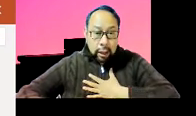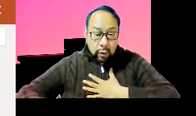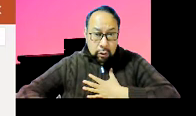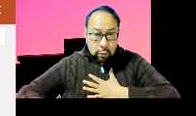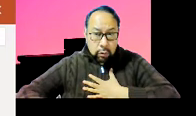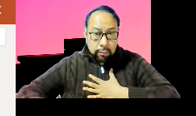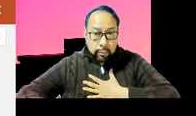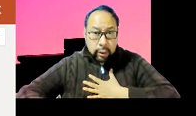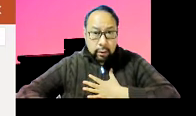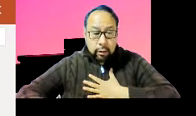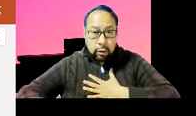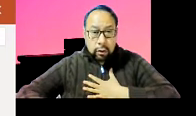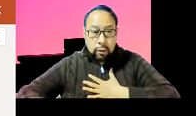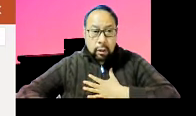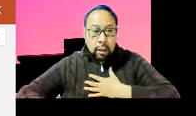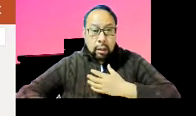también al corazón.